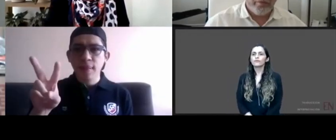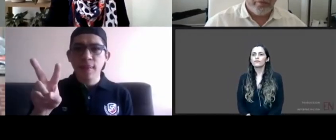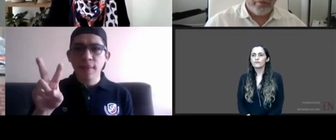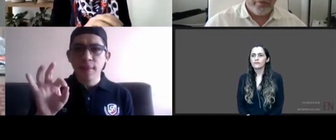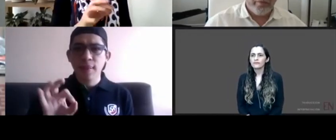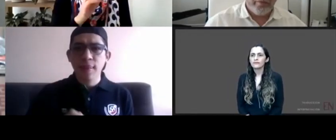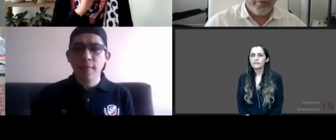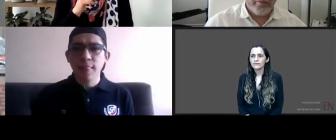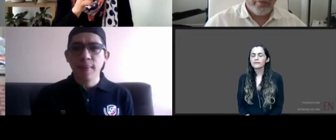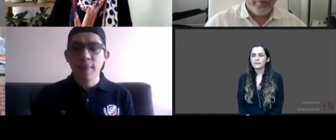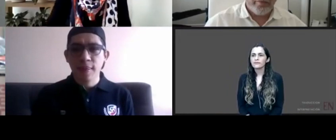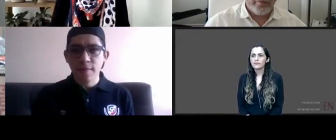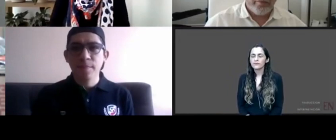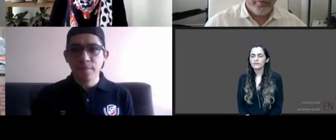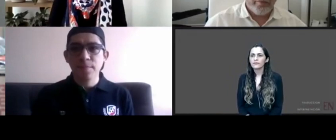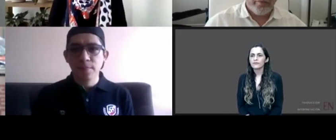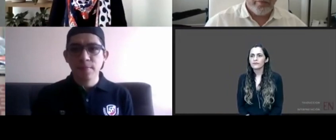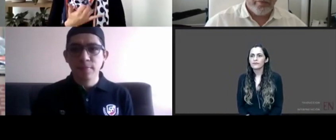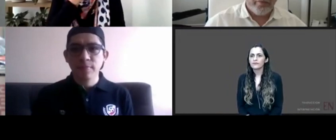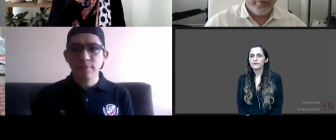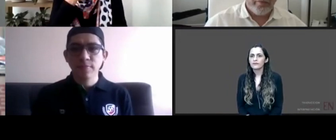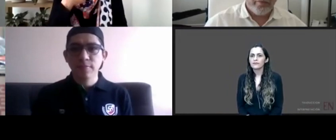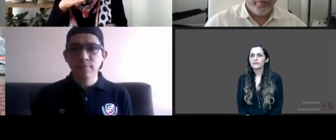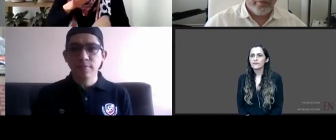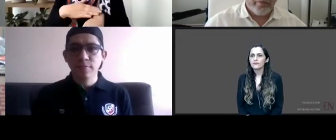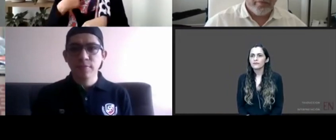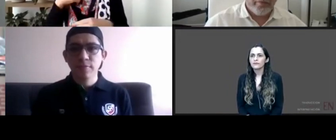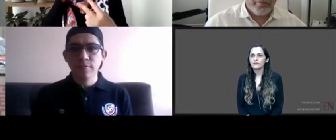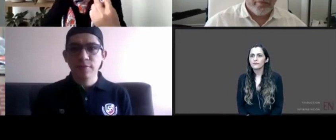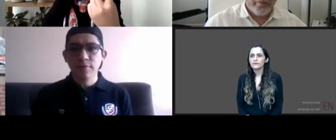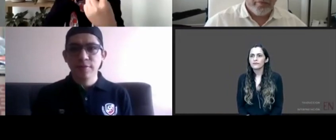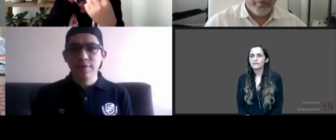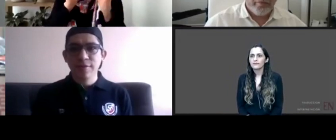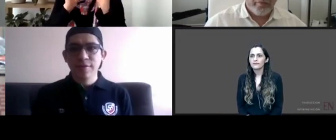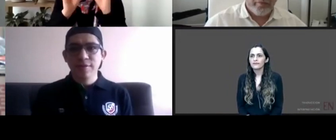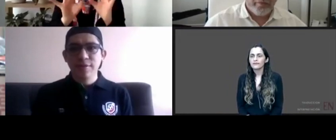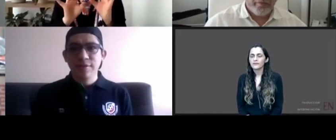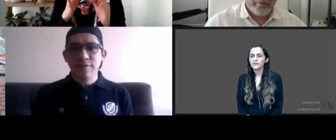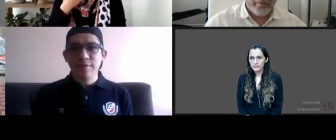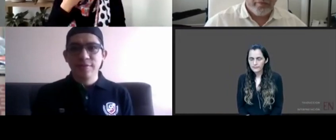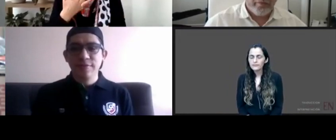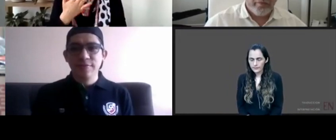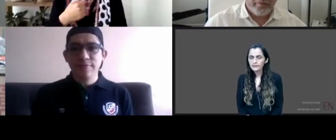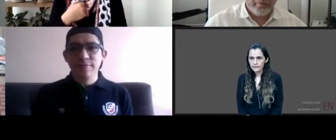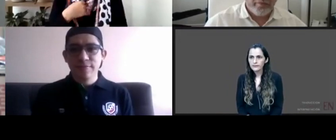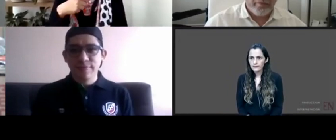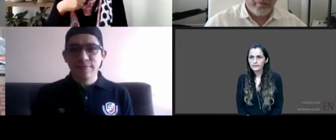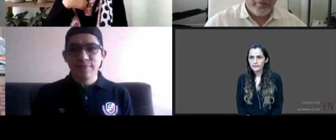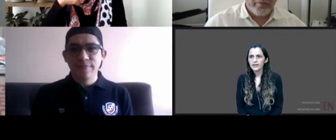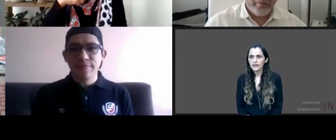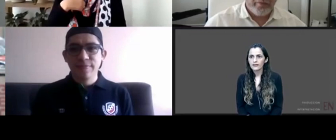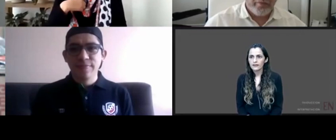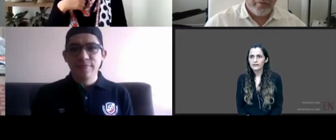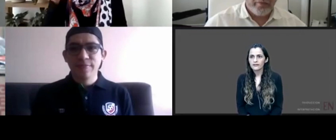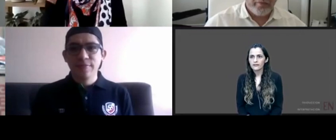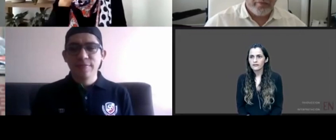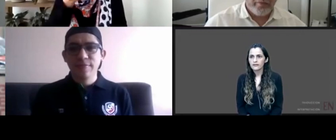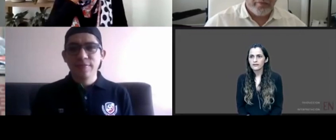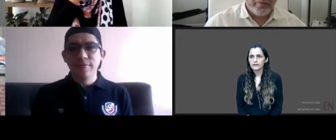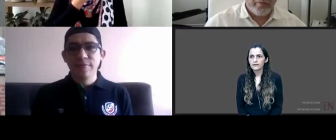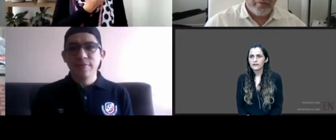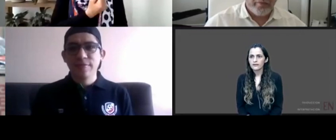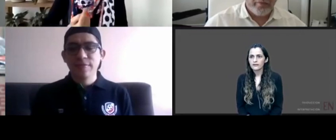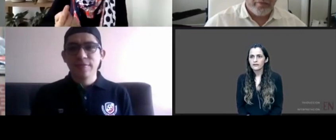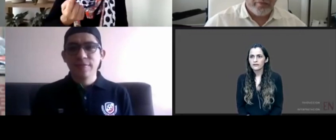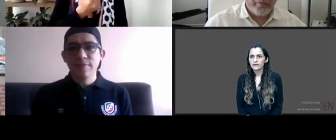viendo. Sí, mejor, gracias. Perdón, pero es que así dirijo la mirada y